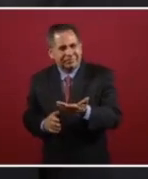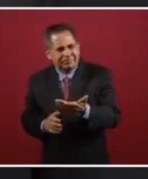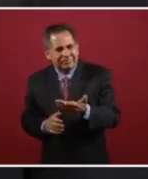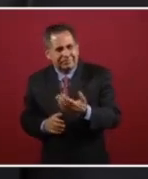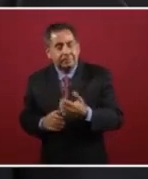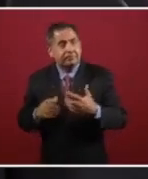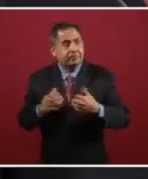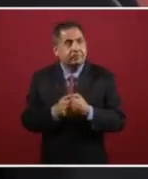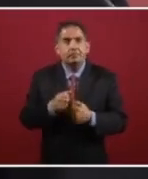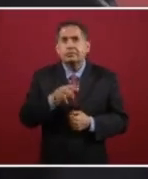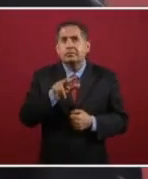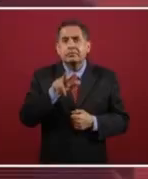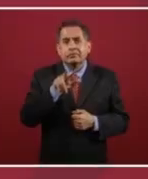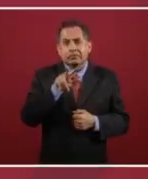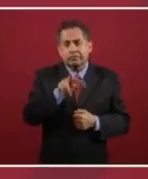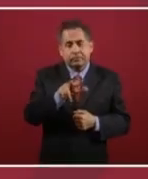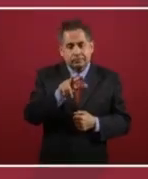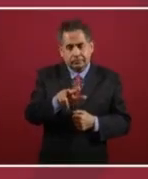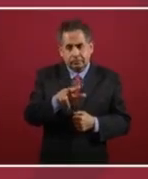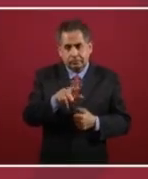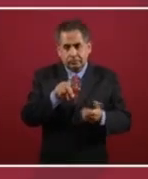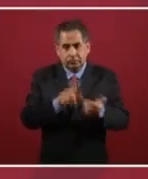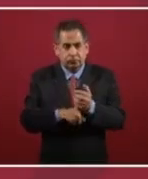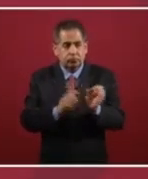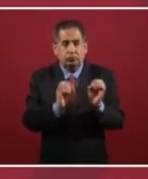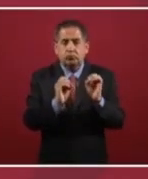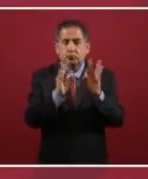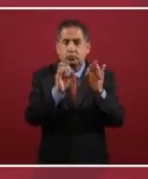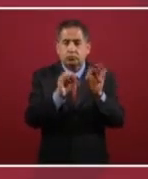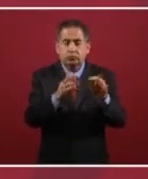18 despachos